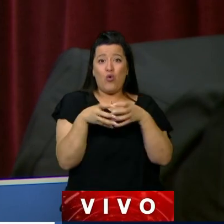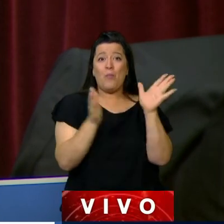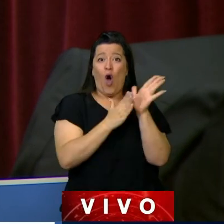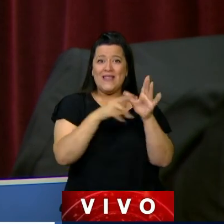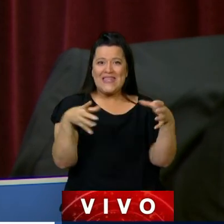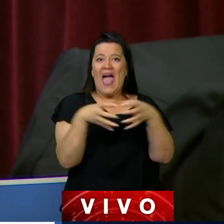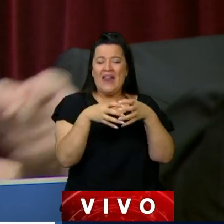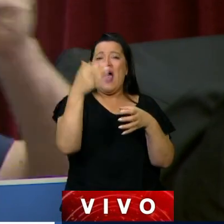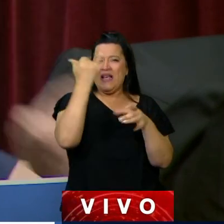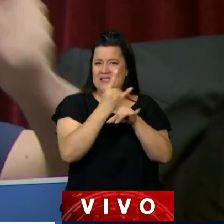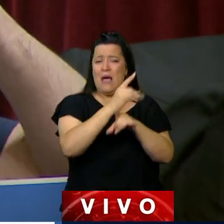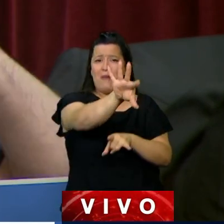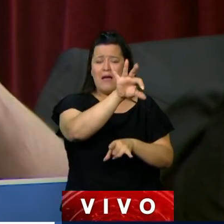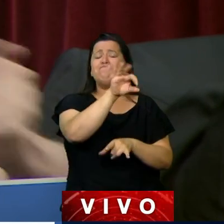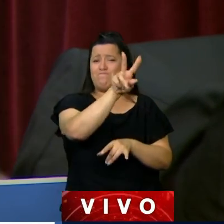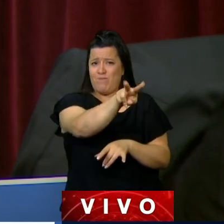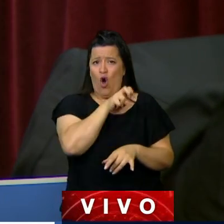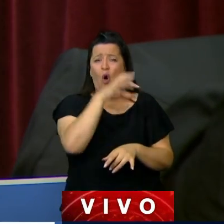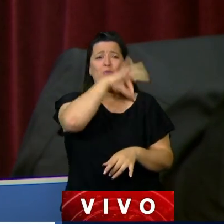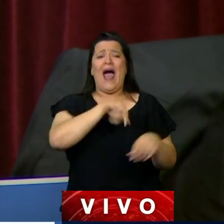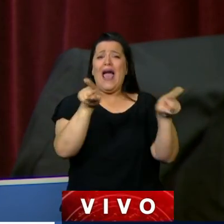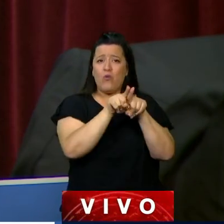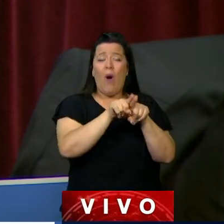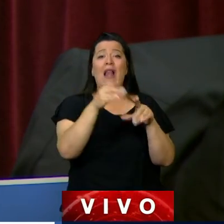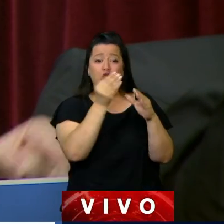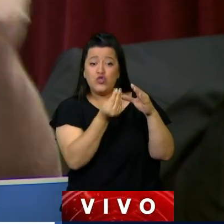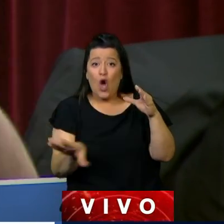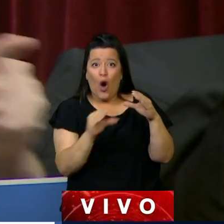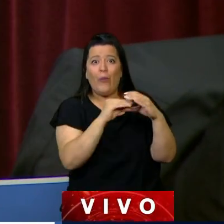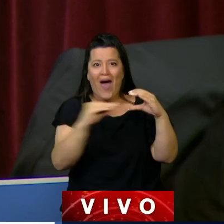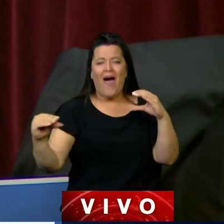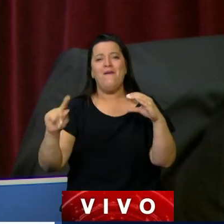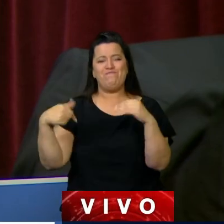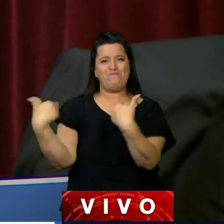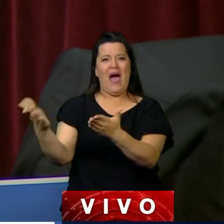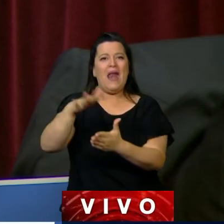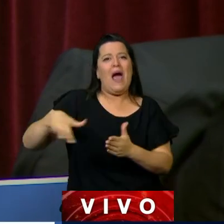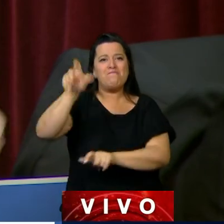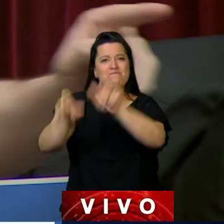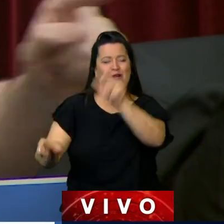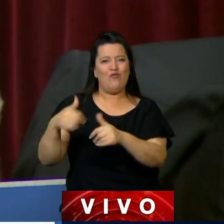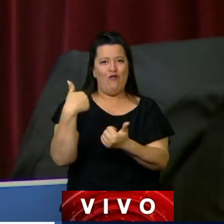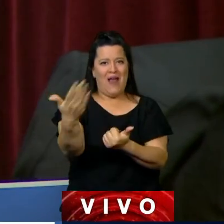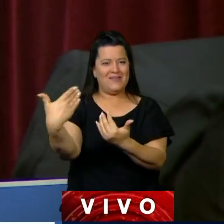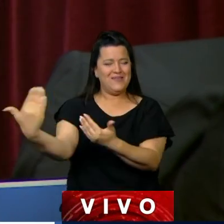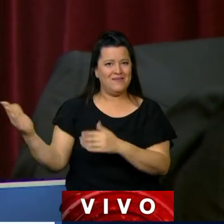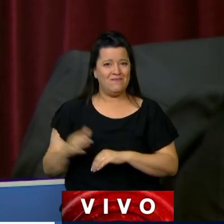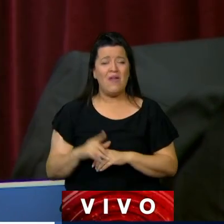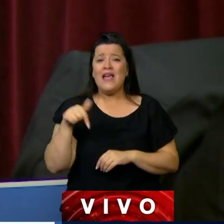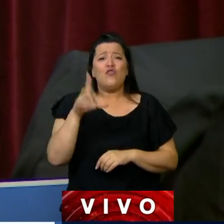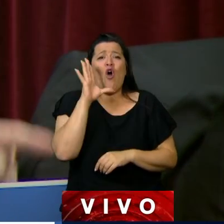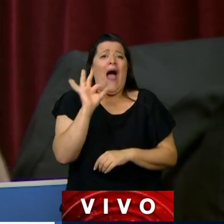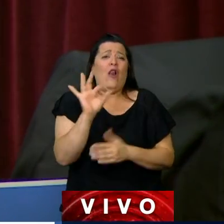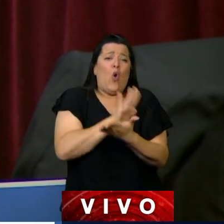resto de nuestra dieta a la lucha y a las causas populares. Porque esto, Presidenta, no es algo de